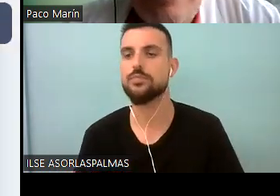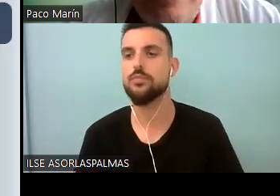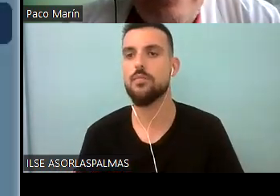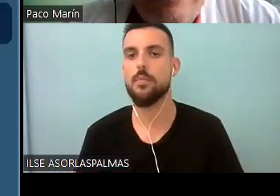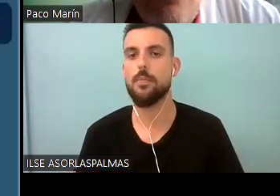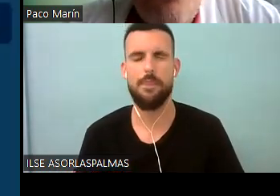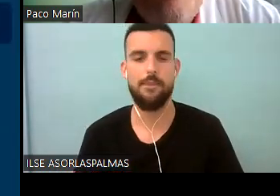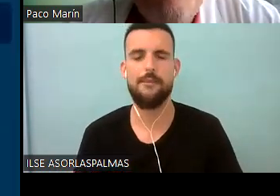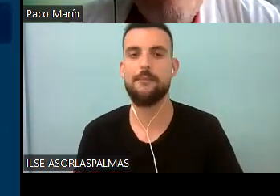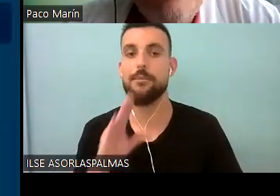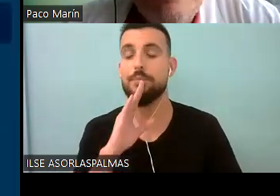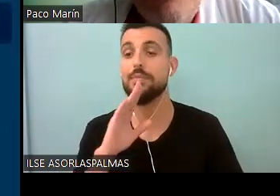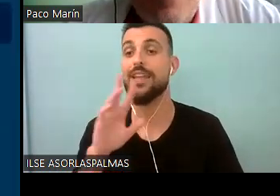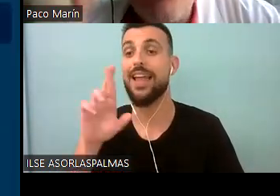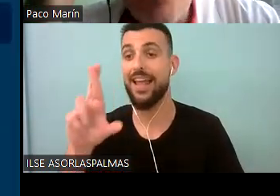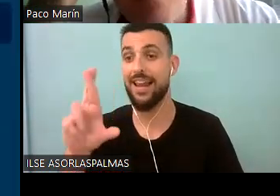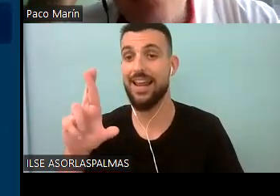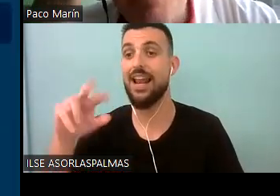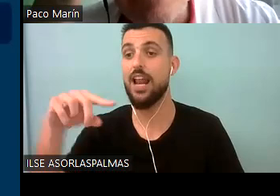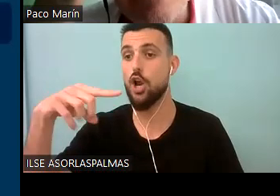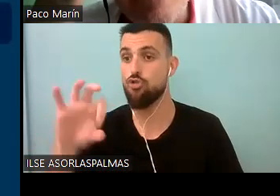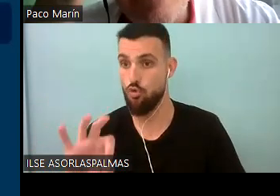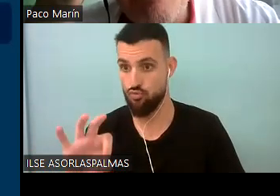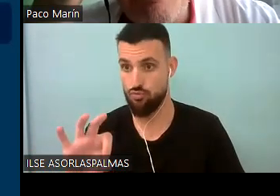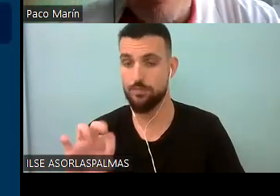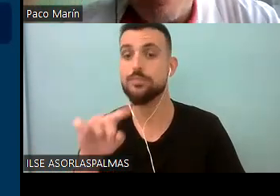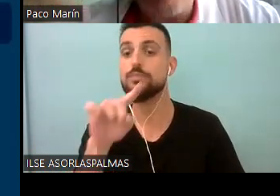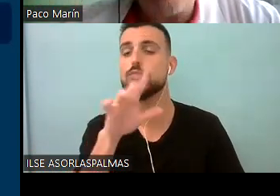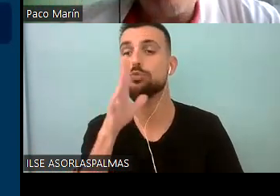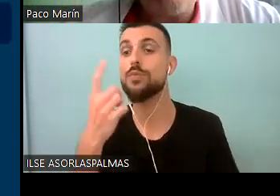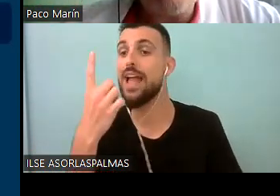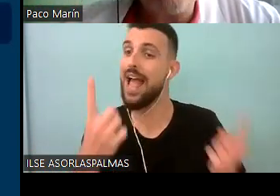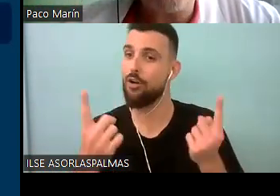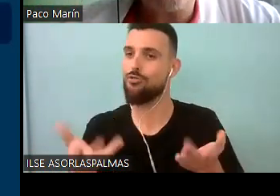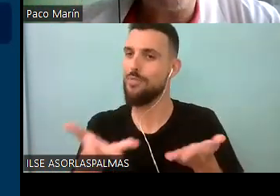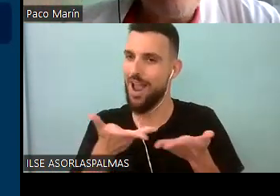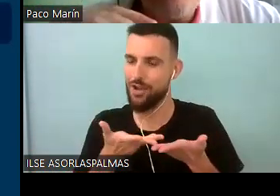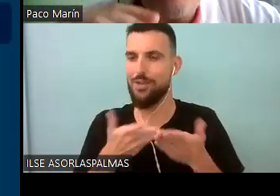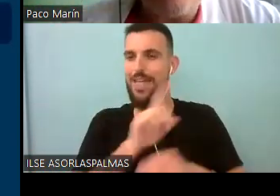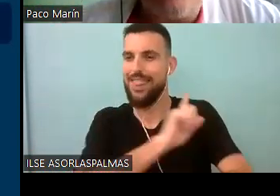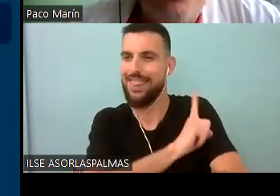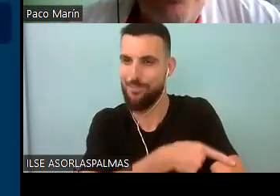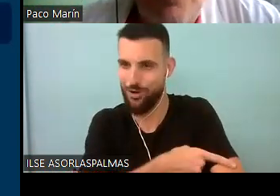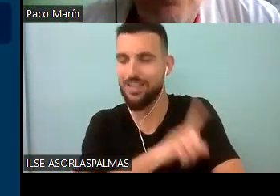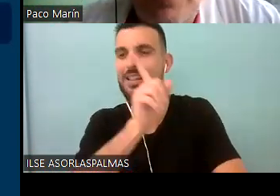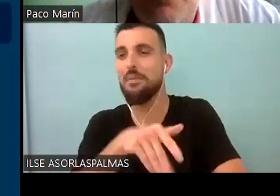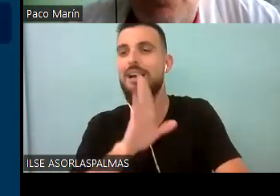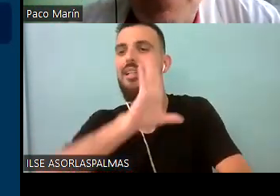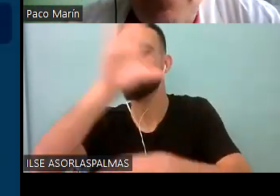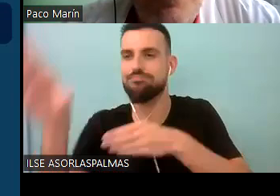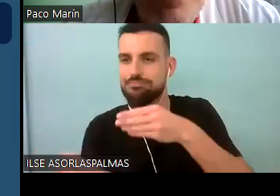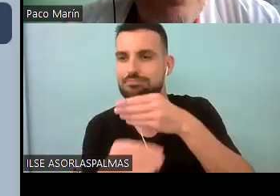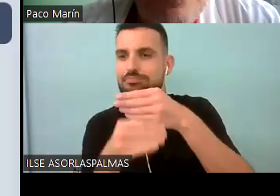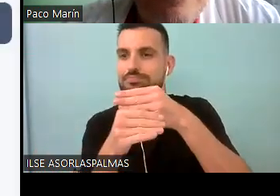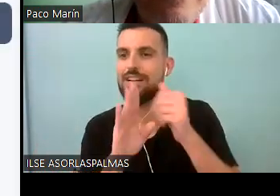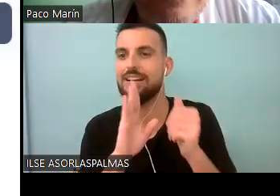productos LRGO, porque algunos de ellos, aparte de prepararnos para el ejercicio físico, aportan algunos de los elementos que hemos